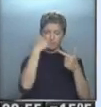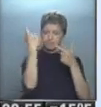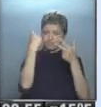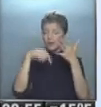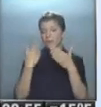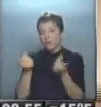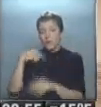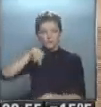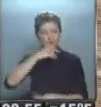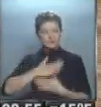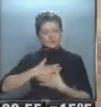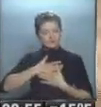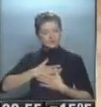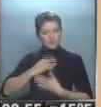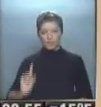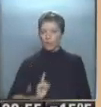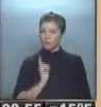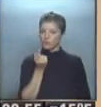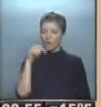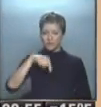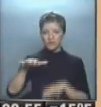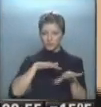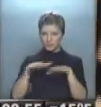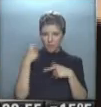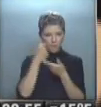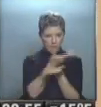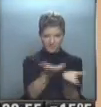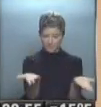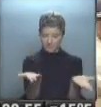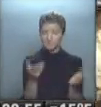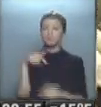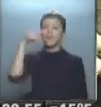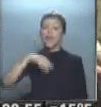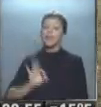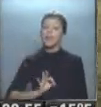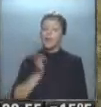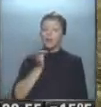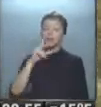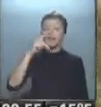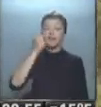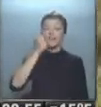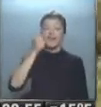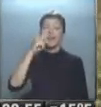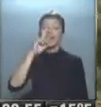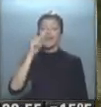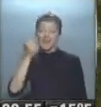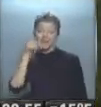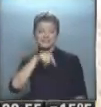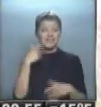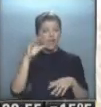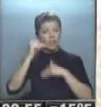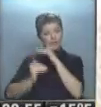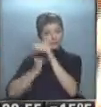nosotros es un gran honor este acuerdo que hemos arribado. Este año, como bien decía el ministro, el Dakar va a tener un amplio desarrollo en